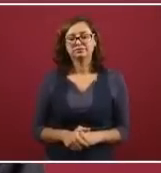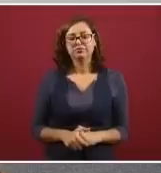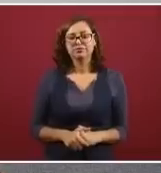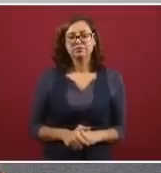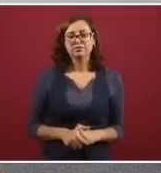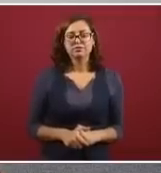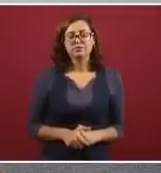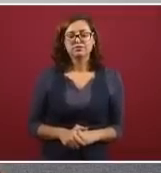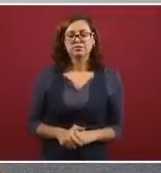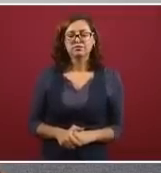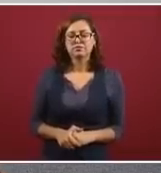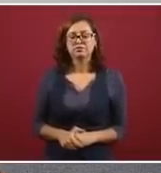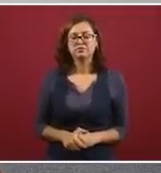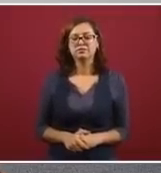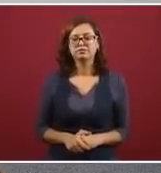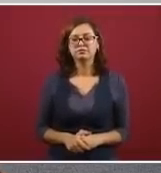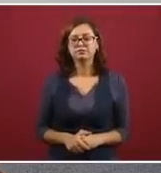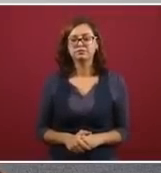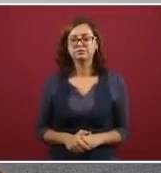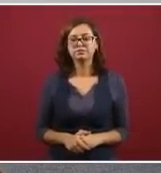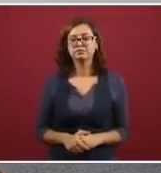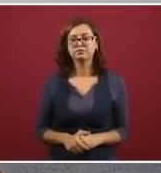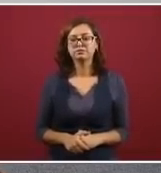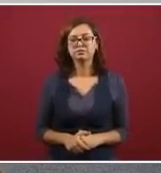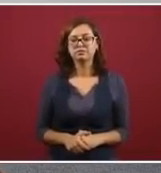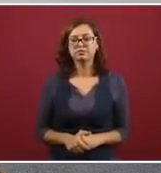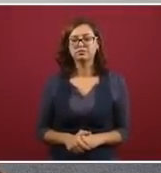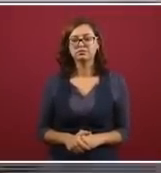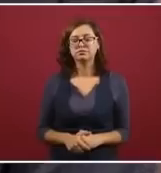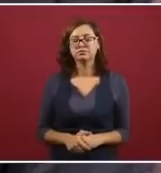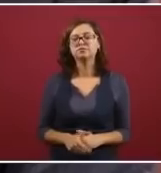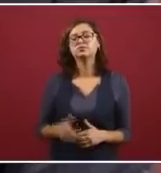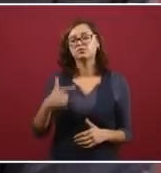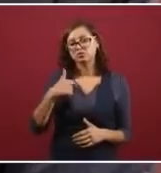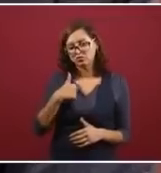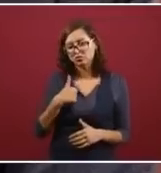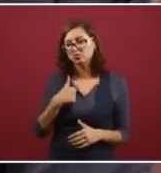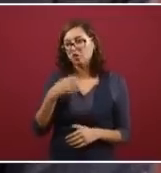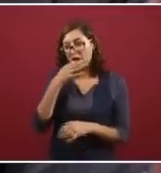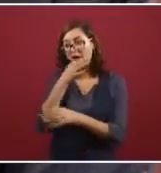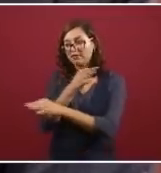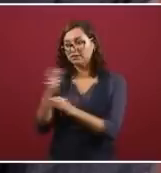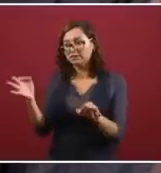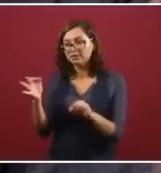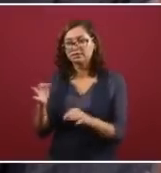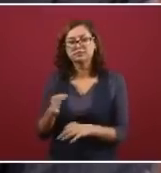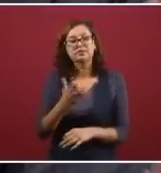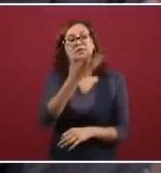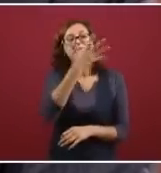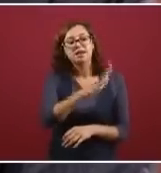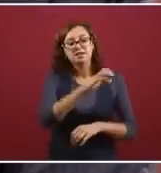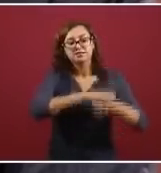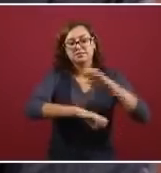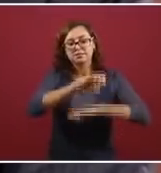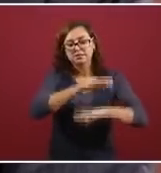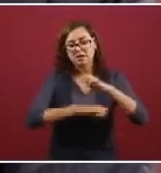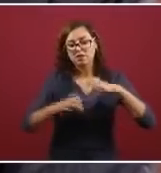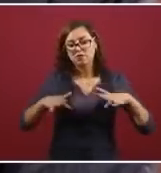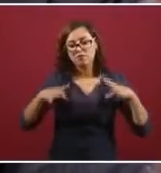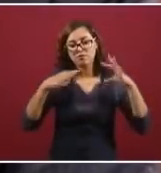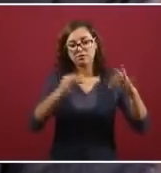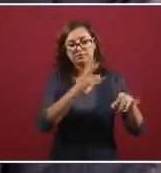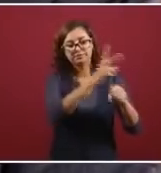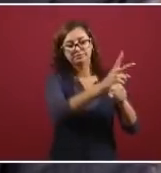Yo les informé que se invitó a 10 empresarios y fundaciones, los